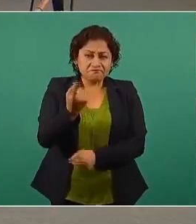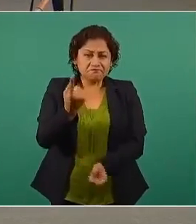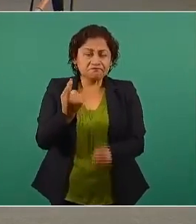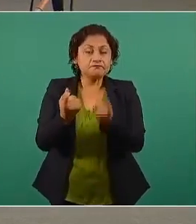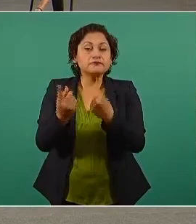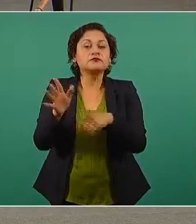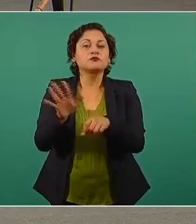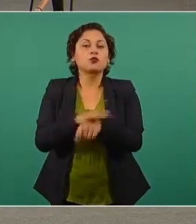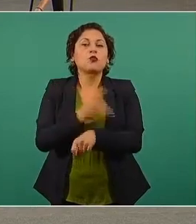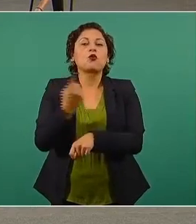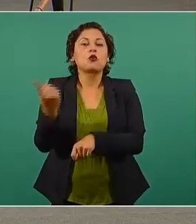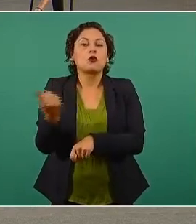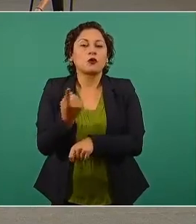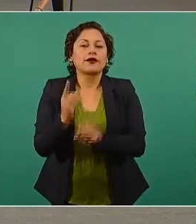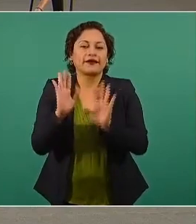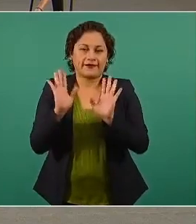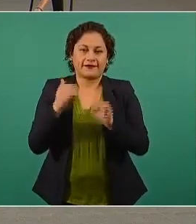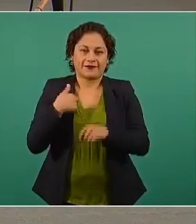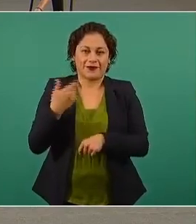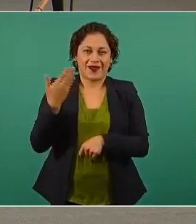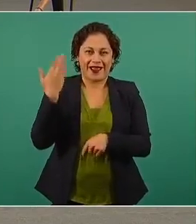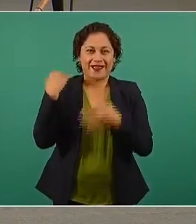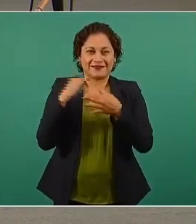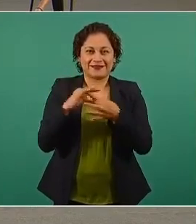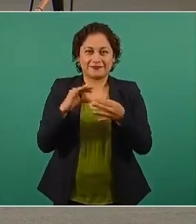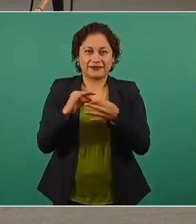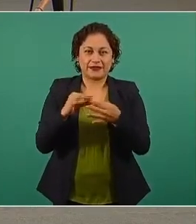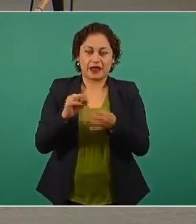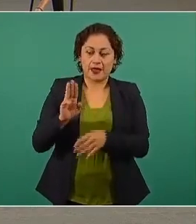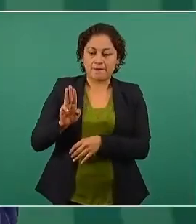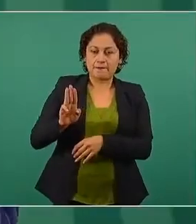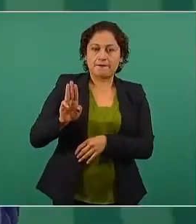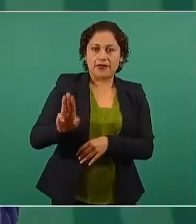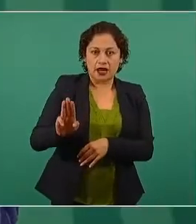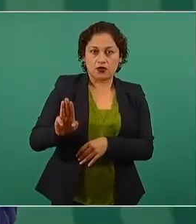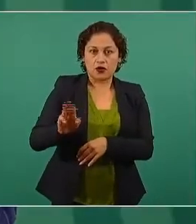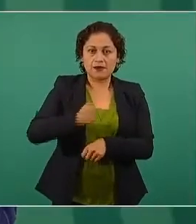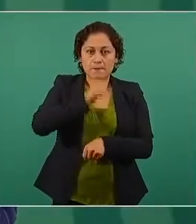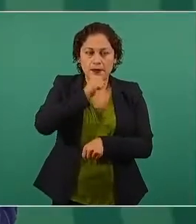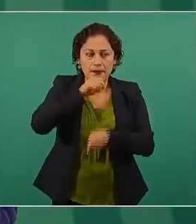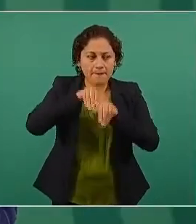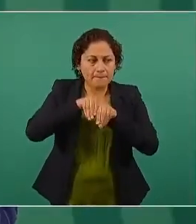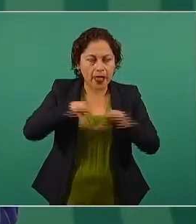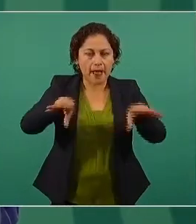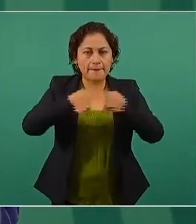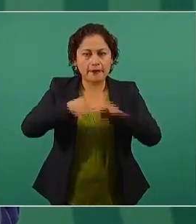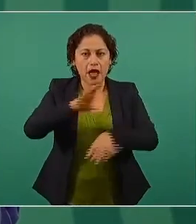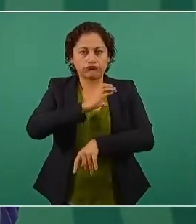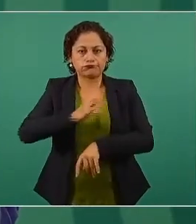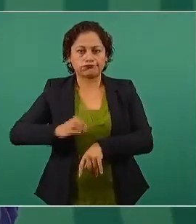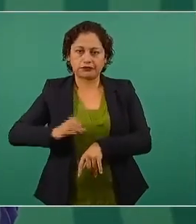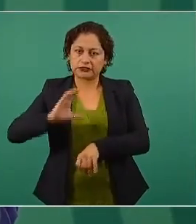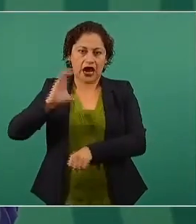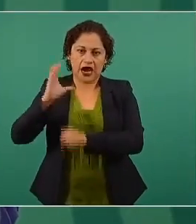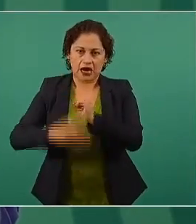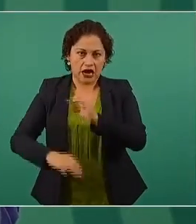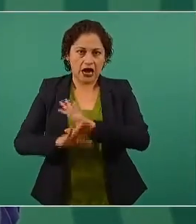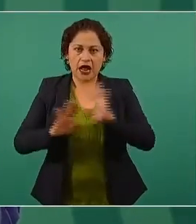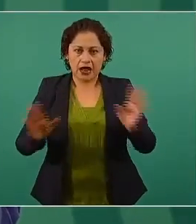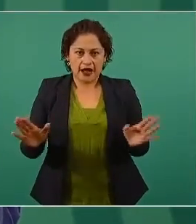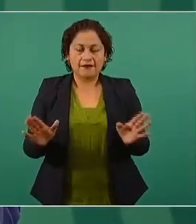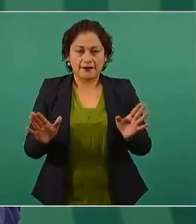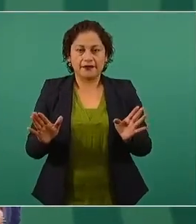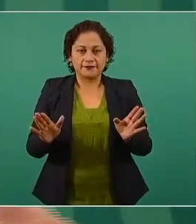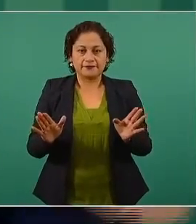porque les decía, ya el miércoles terminan las campañas y de nuevo